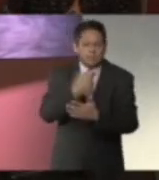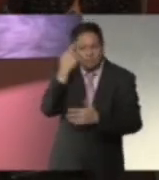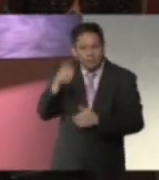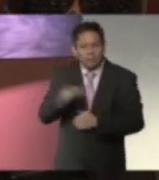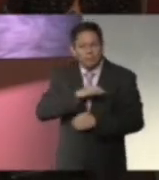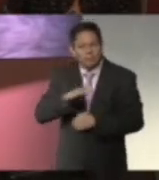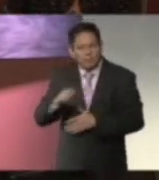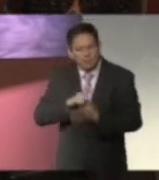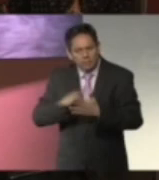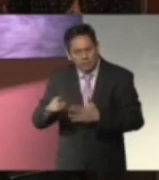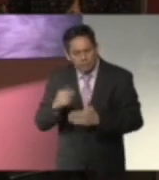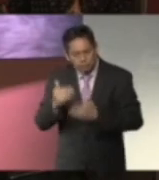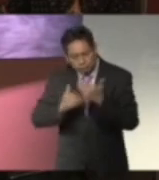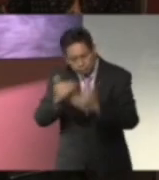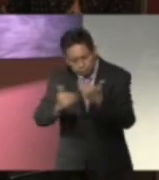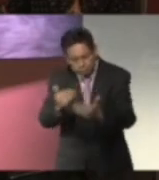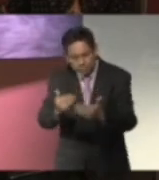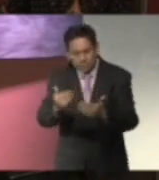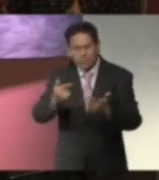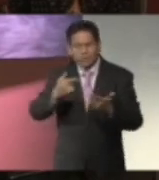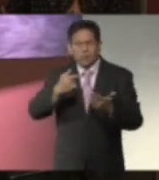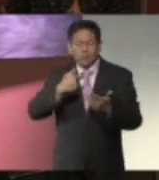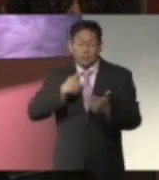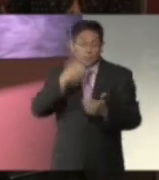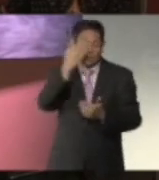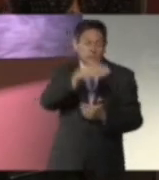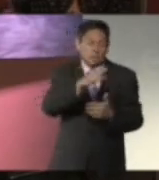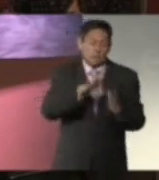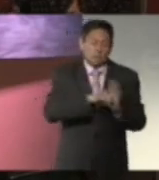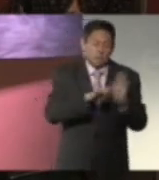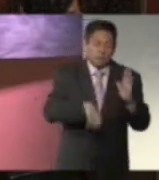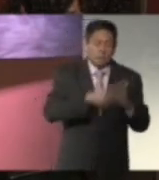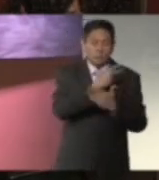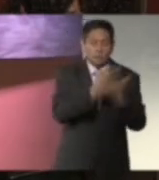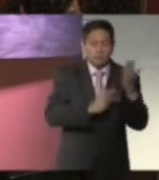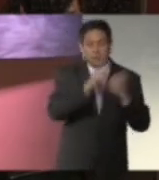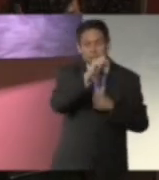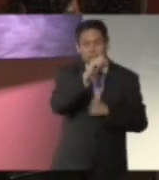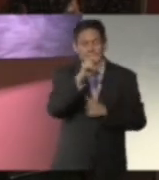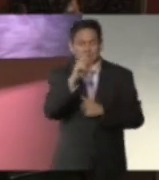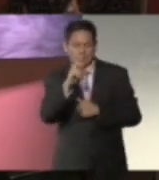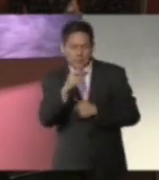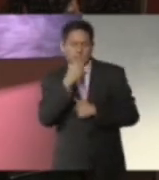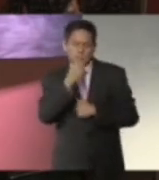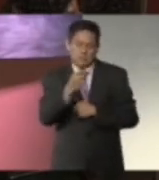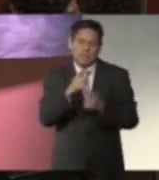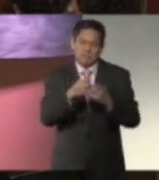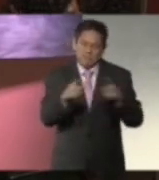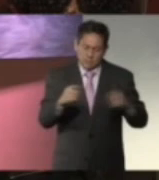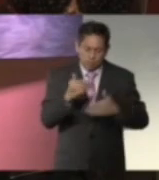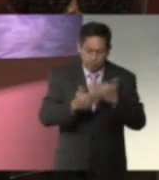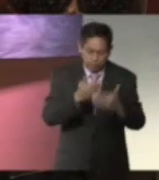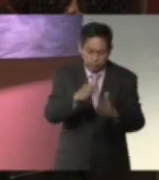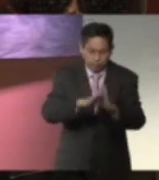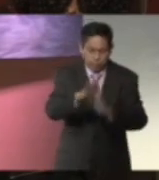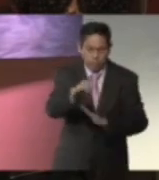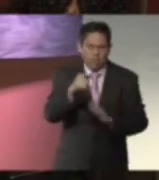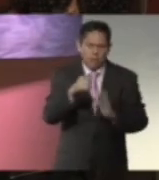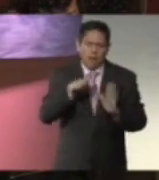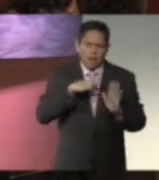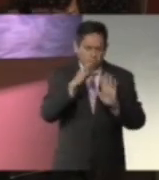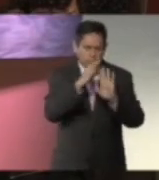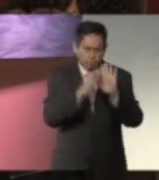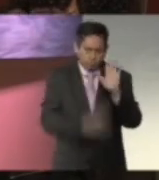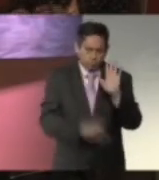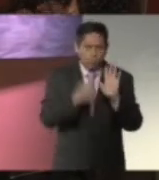según tengo entendido ahora en estas agendas 2030 que hablan de desarrollo sostenible, uno de los ejes de ese